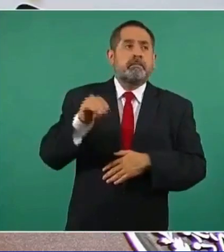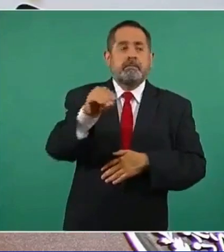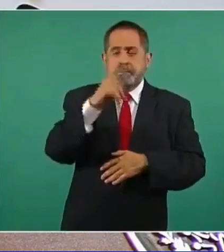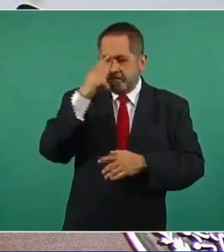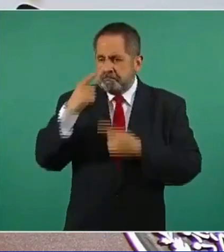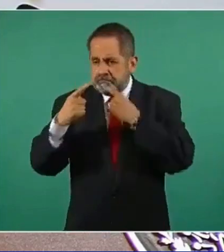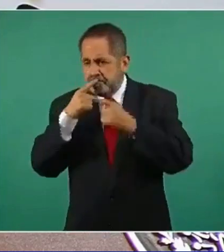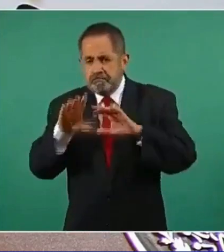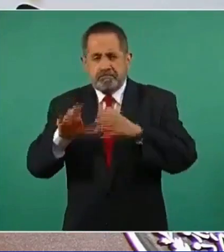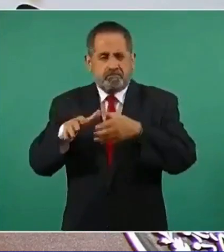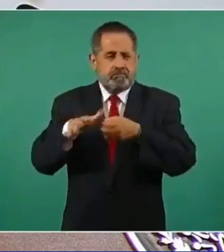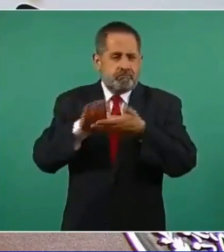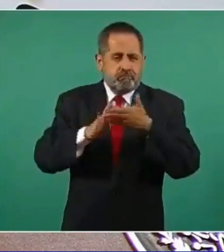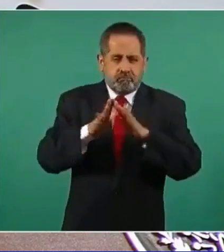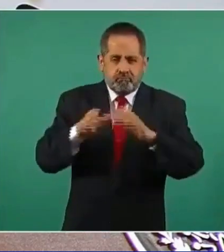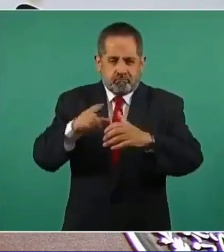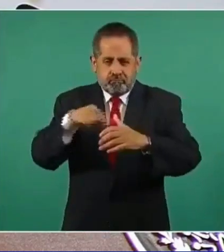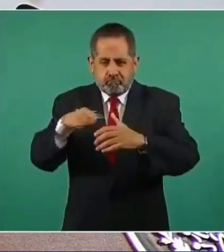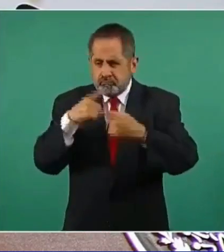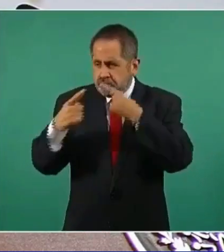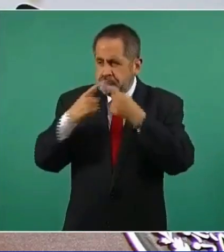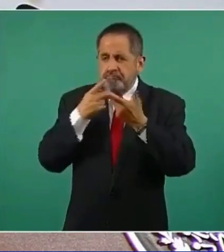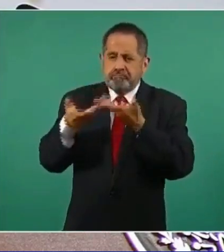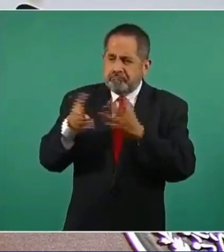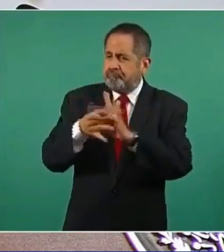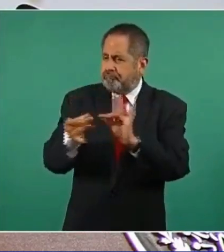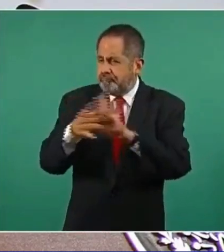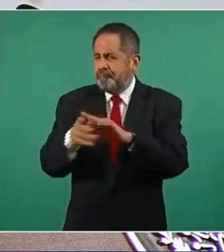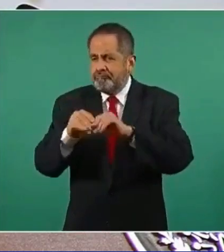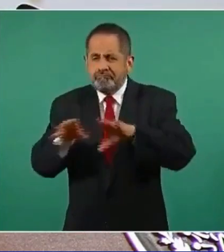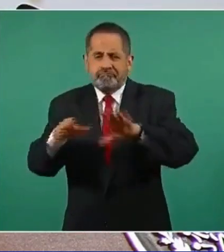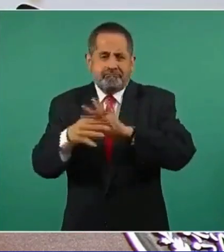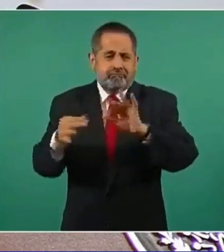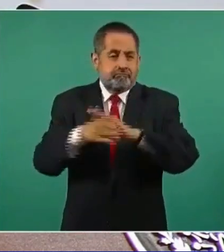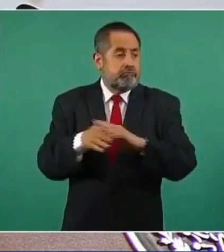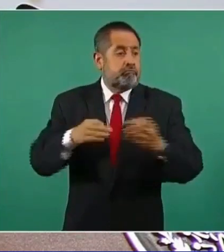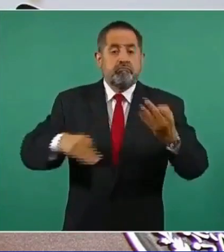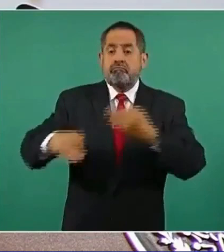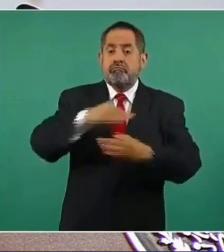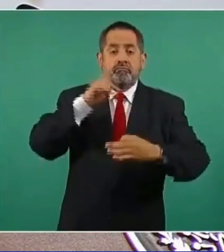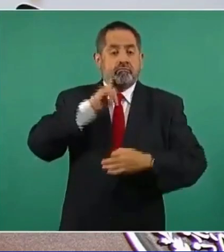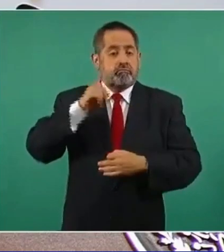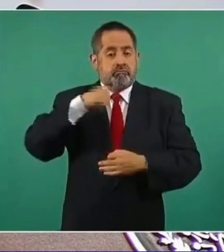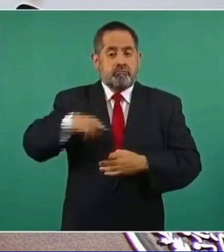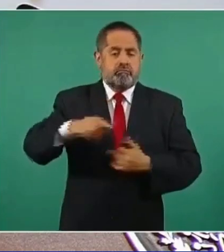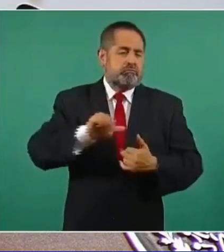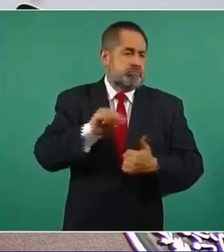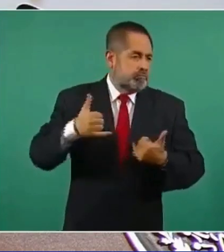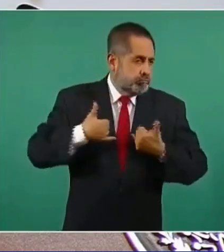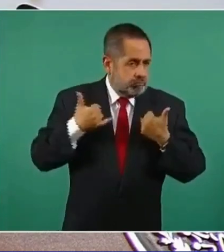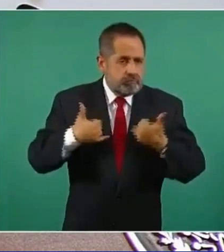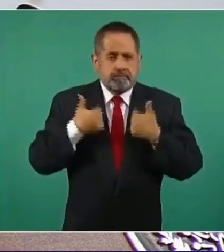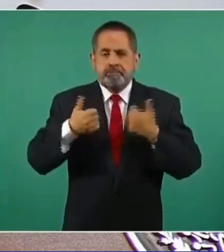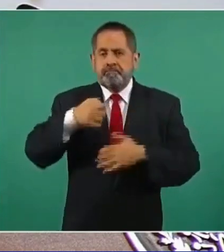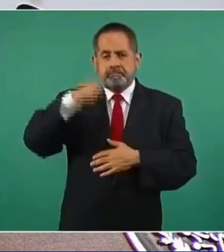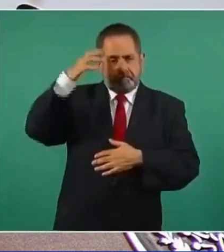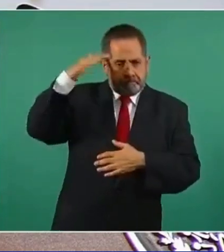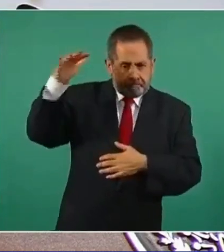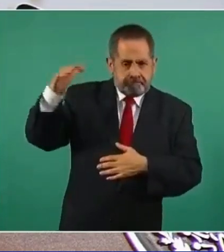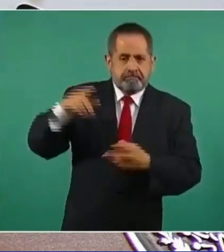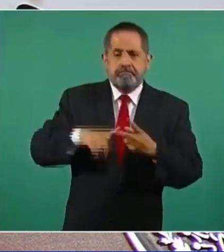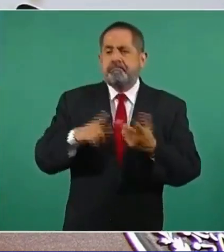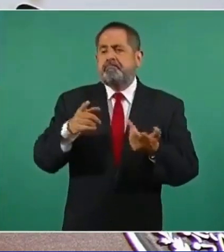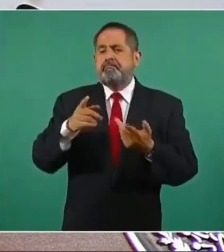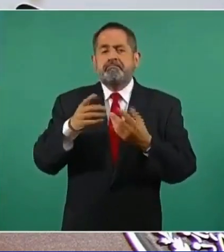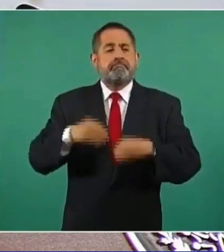lo comunitario, a través del diálogo con todas las mujeres jóvenes, con las adultas, con las amas